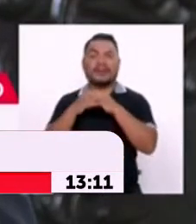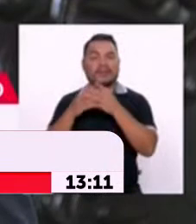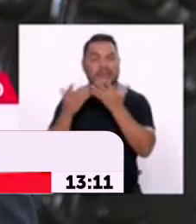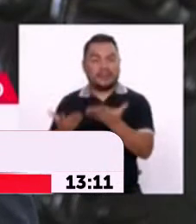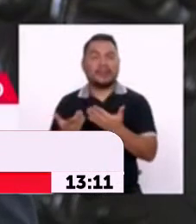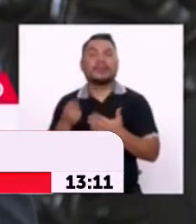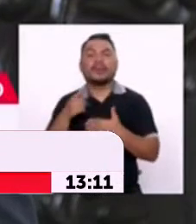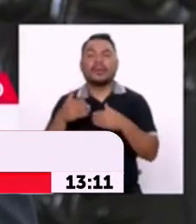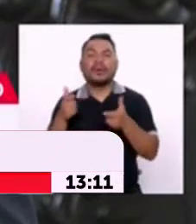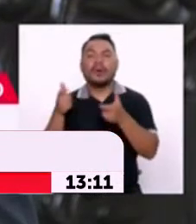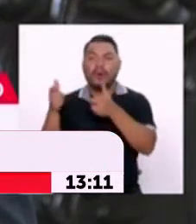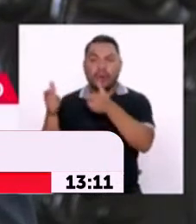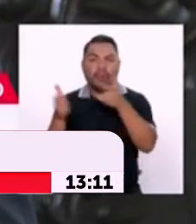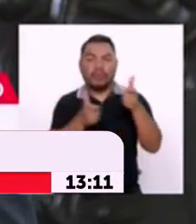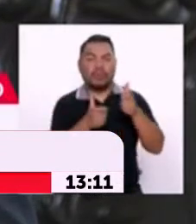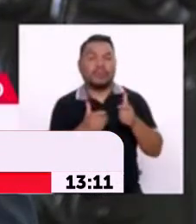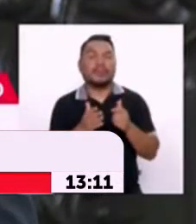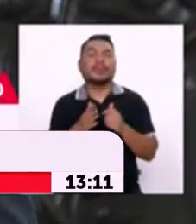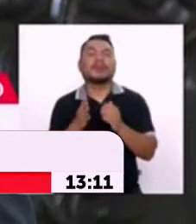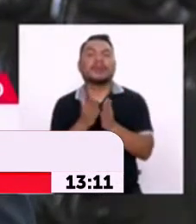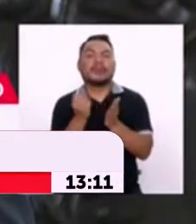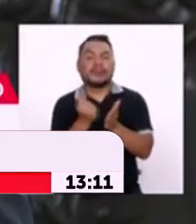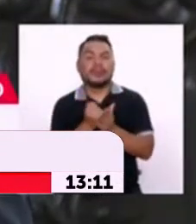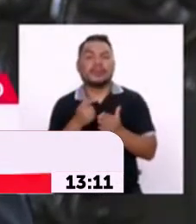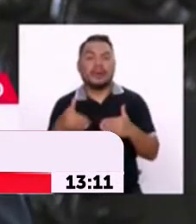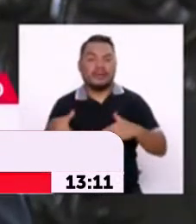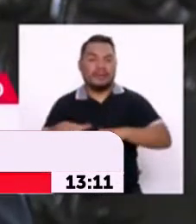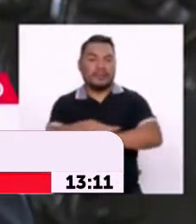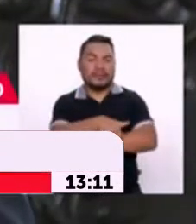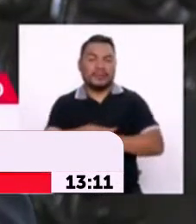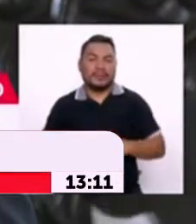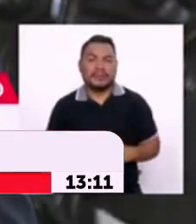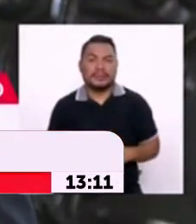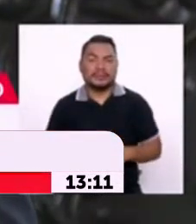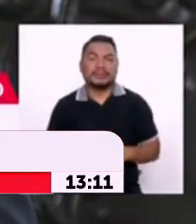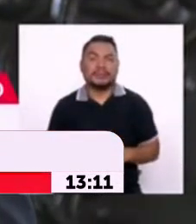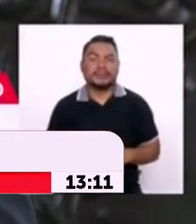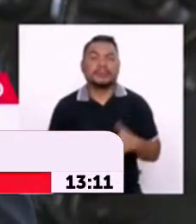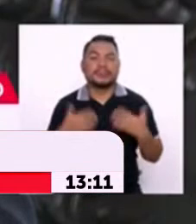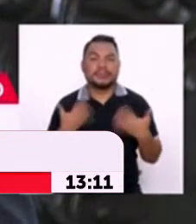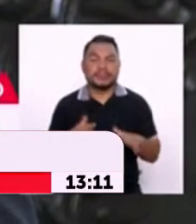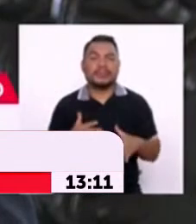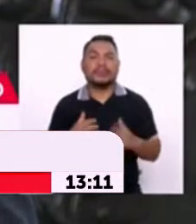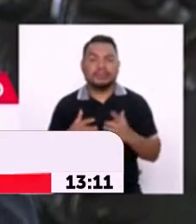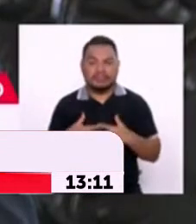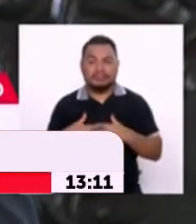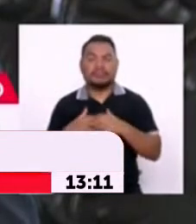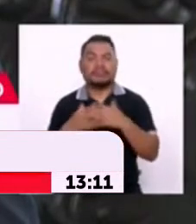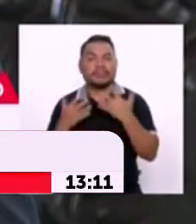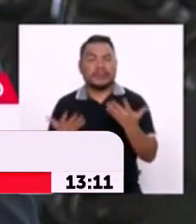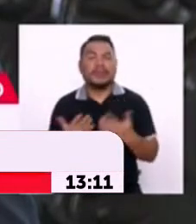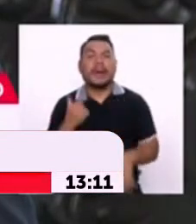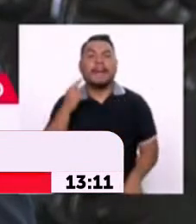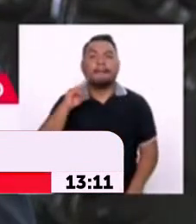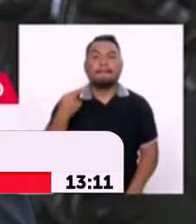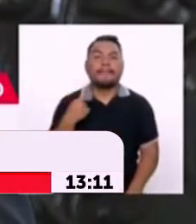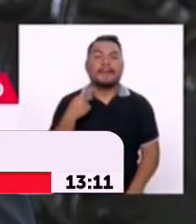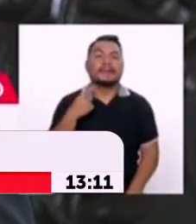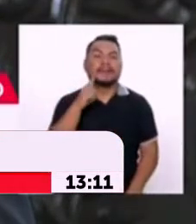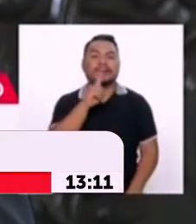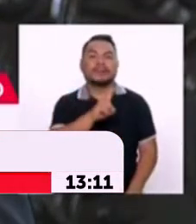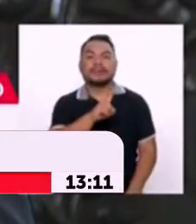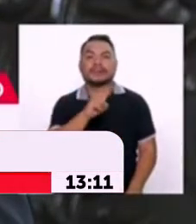fortaleciendo el control migratorio y de las fronteras. Se han reforzado